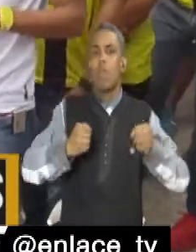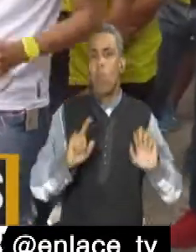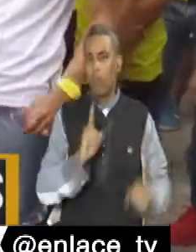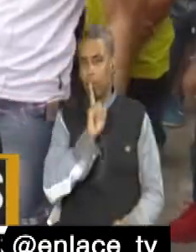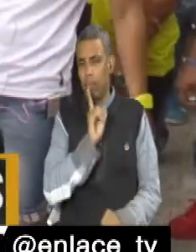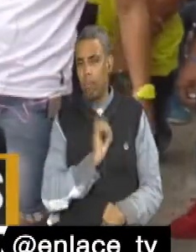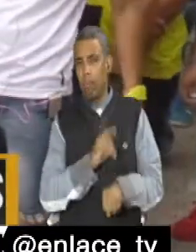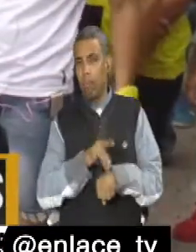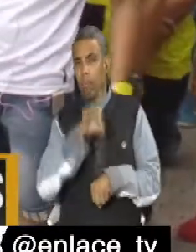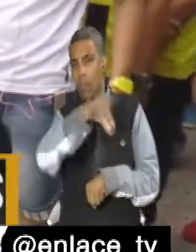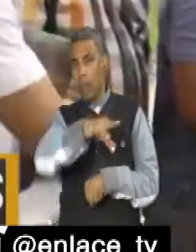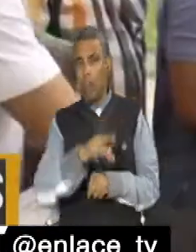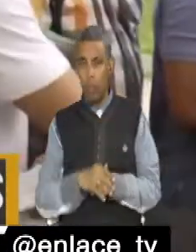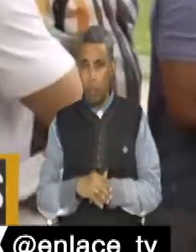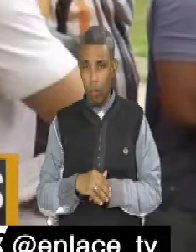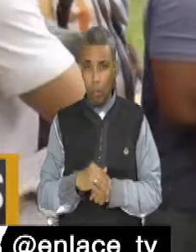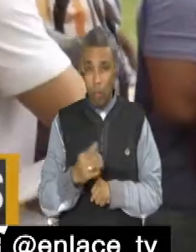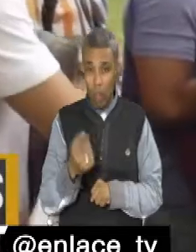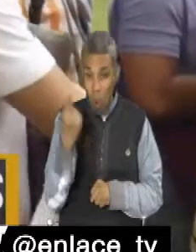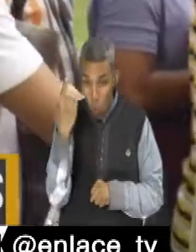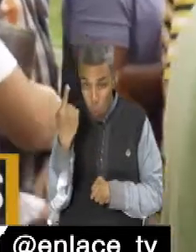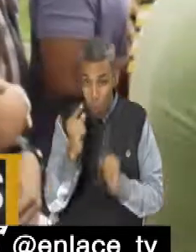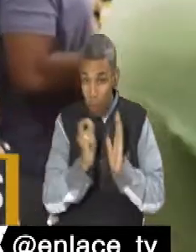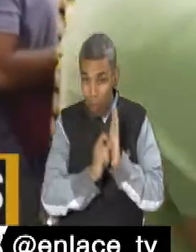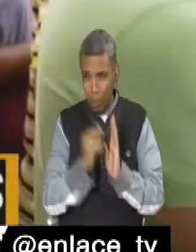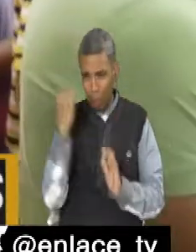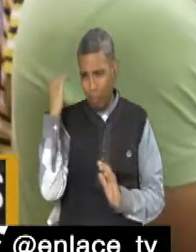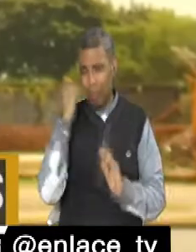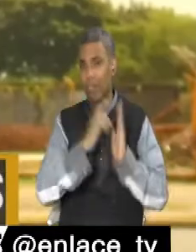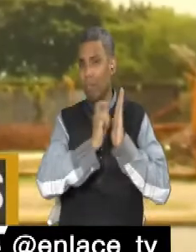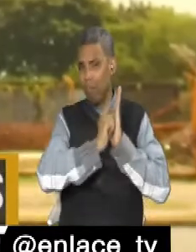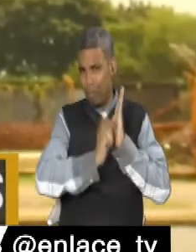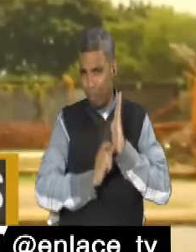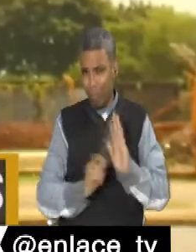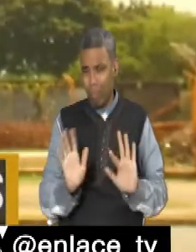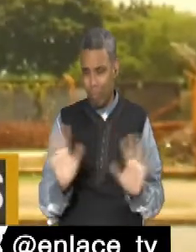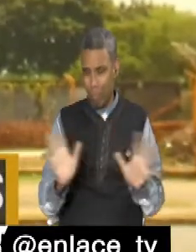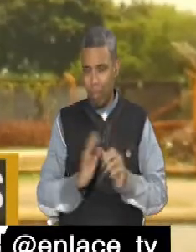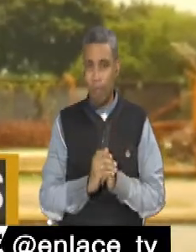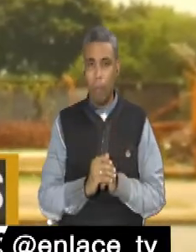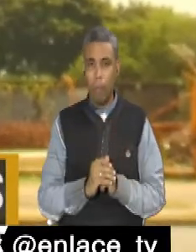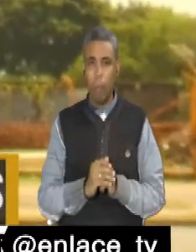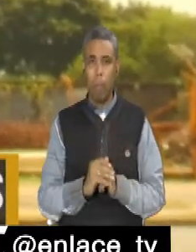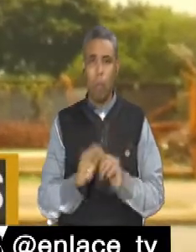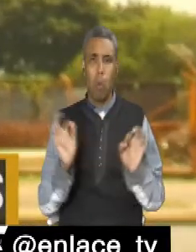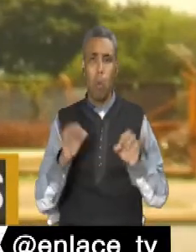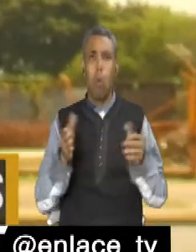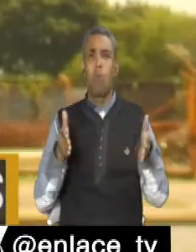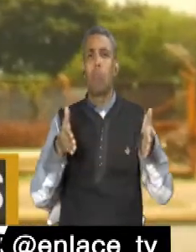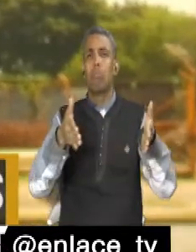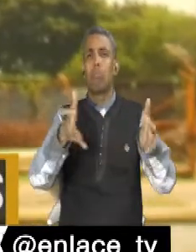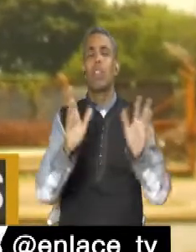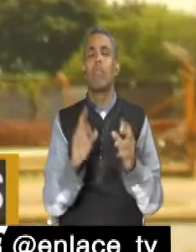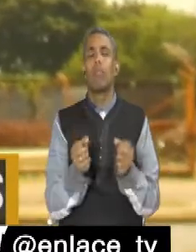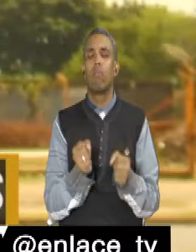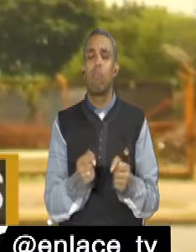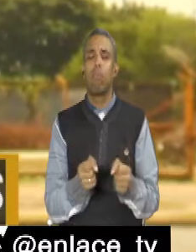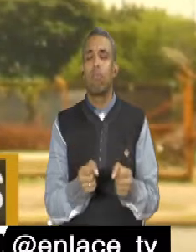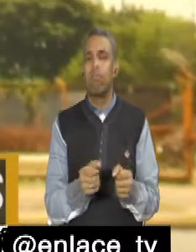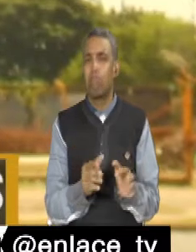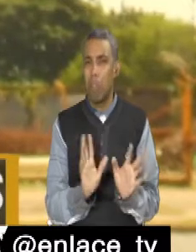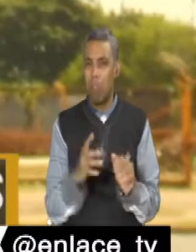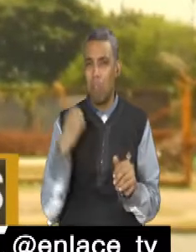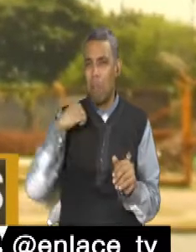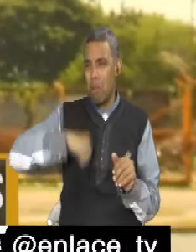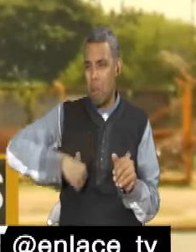es la primera vez que sufren agresiones por parte de otros hinchas en el puerto petrolero. A veces por carretera les quitan la boleta o les quitan los bolsos y eso,